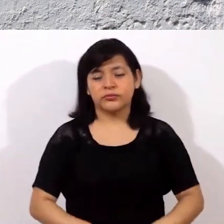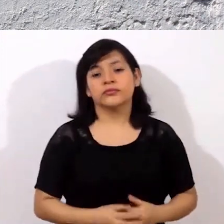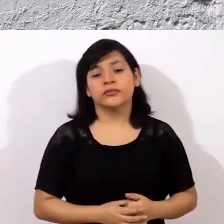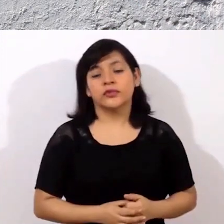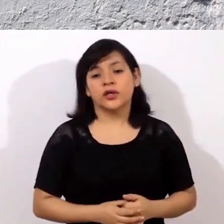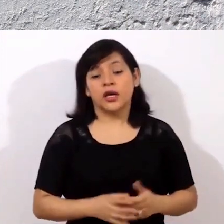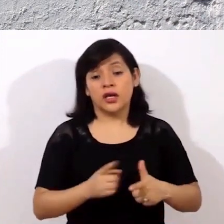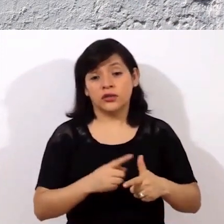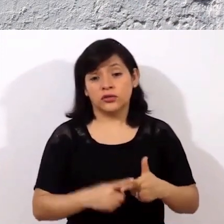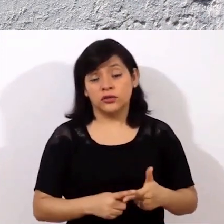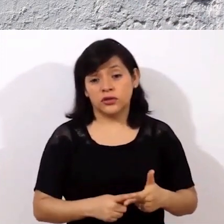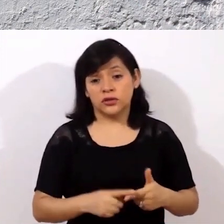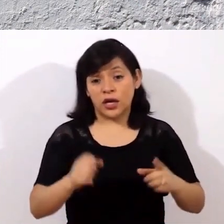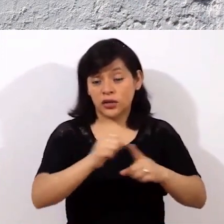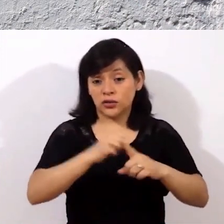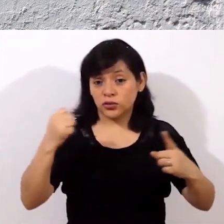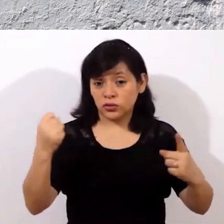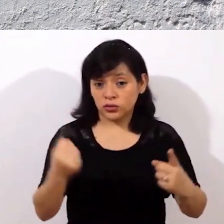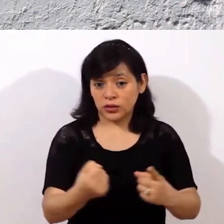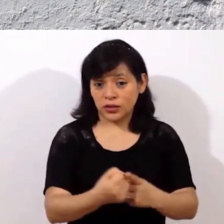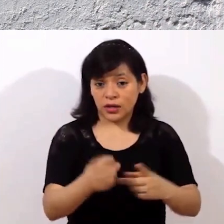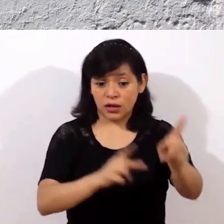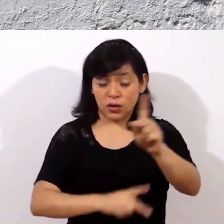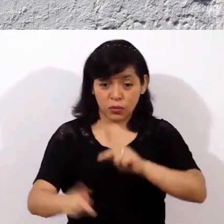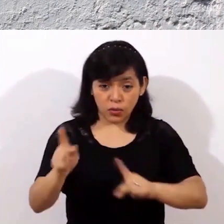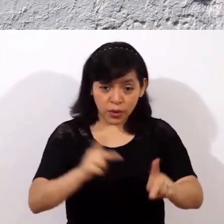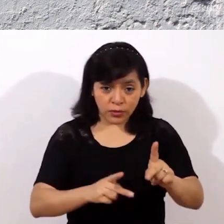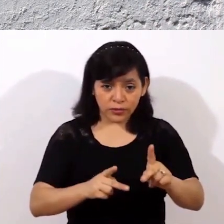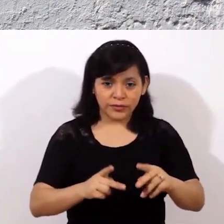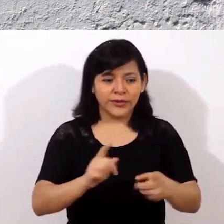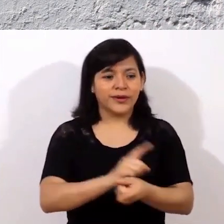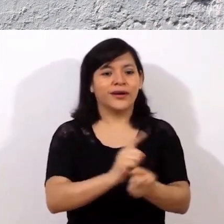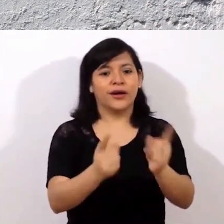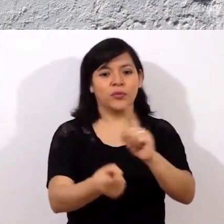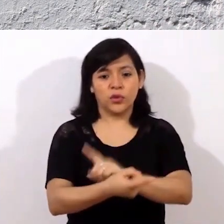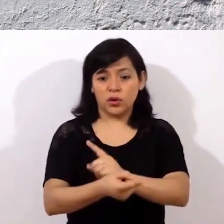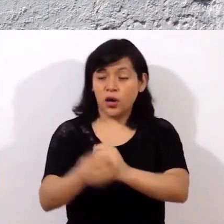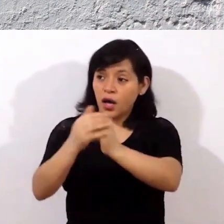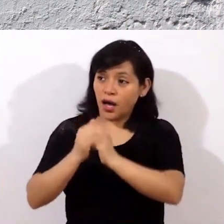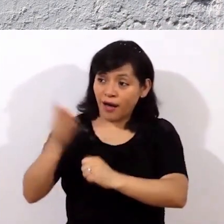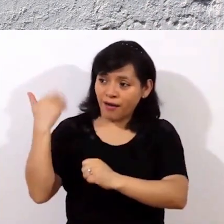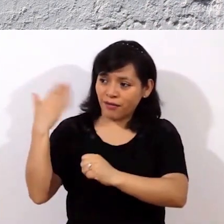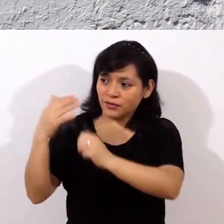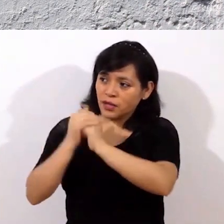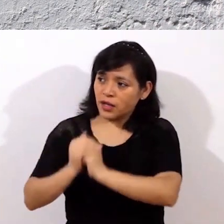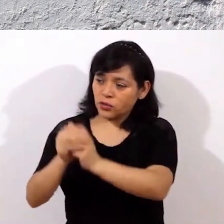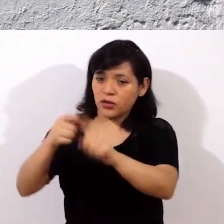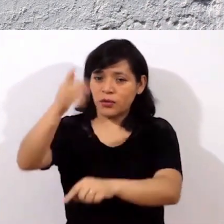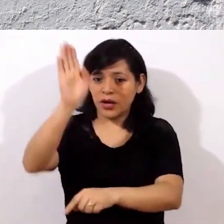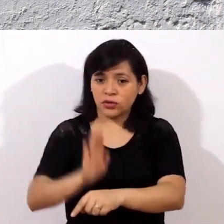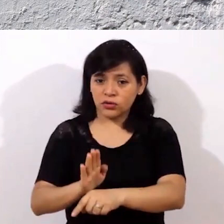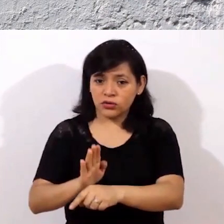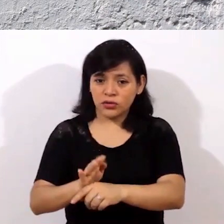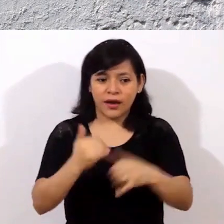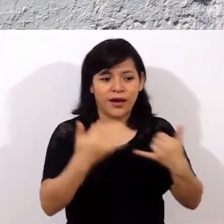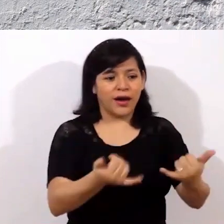Muy pronto la sociedad habría cambiado la adoración a Dios por la adoración a los Baales. Dejaron de adorar